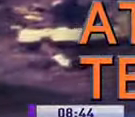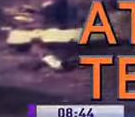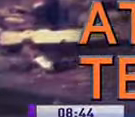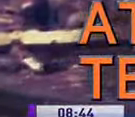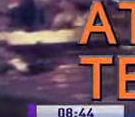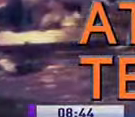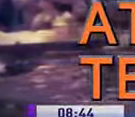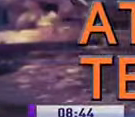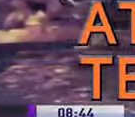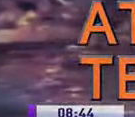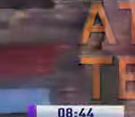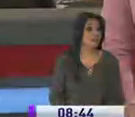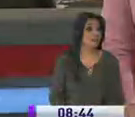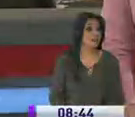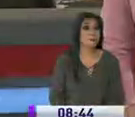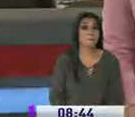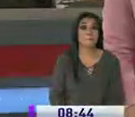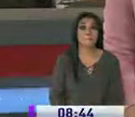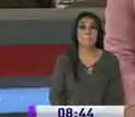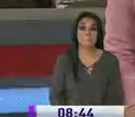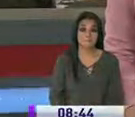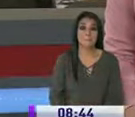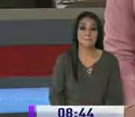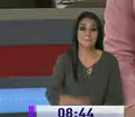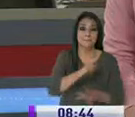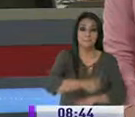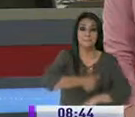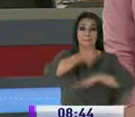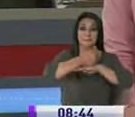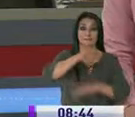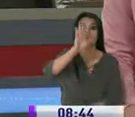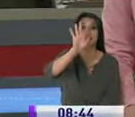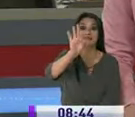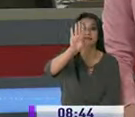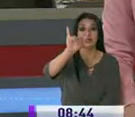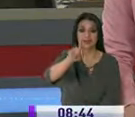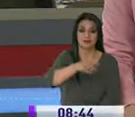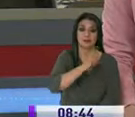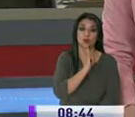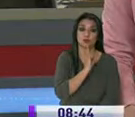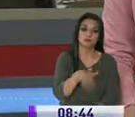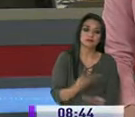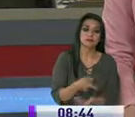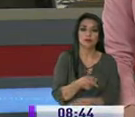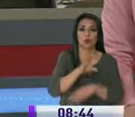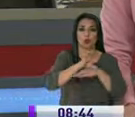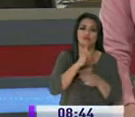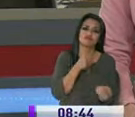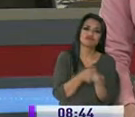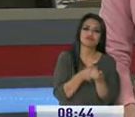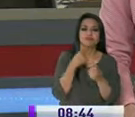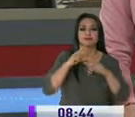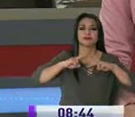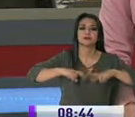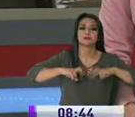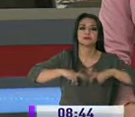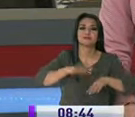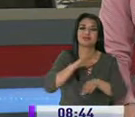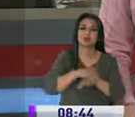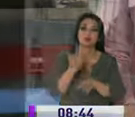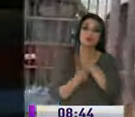ubicada en la provincia de Cotopaxi, de donde se llevaron 180 borregos, maquinaria agrícola y dinero en efectivo. El tema de abigeato es un poco complicado porque